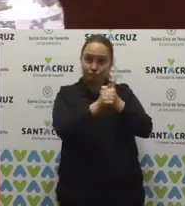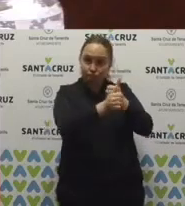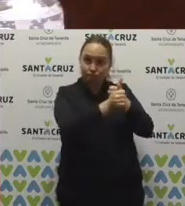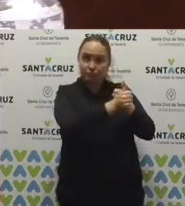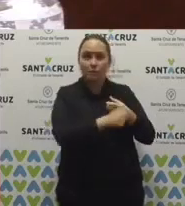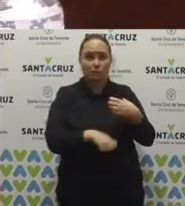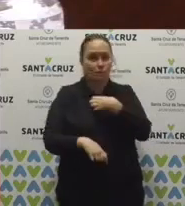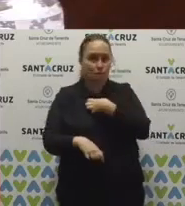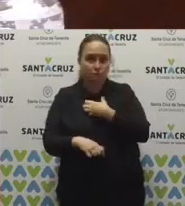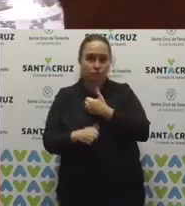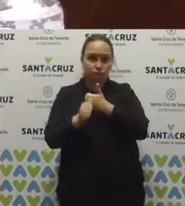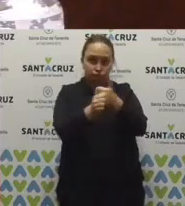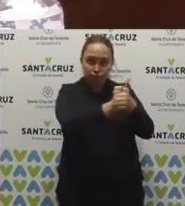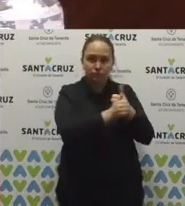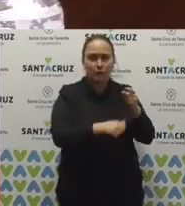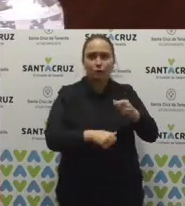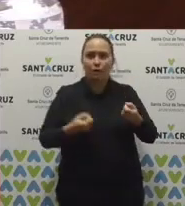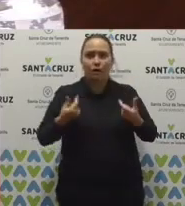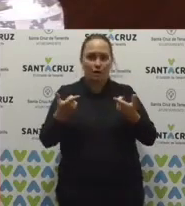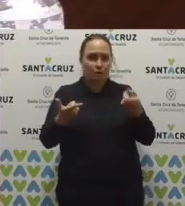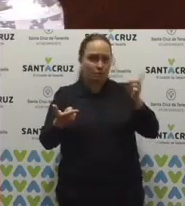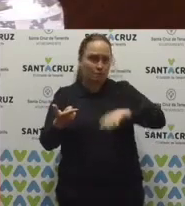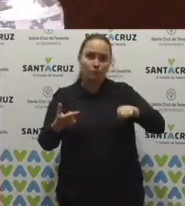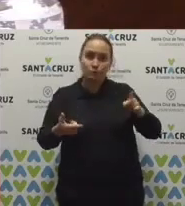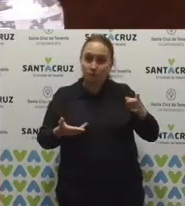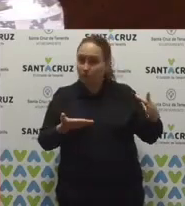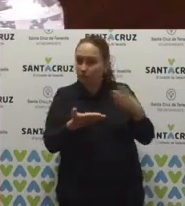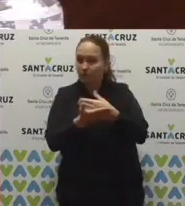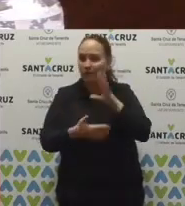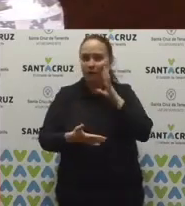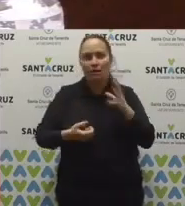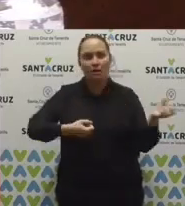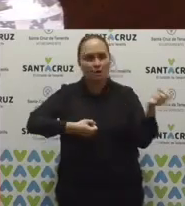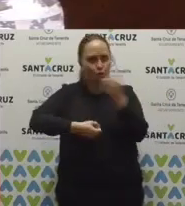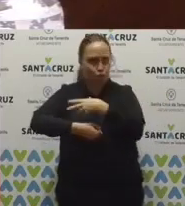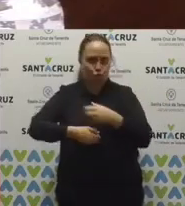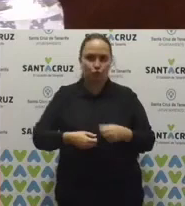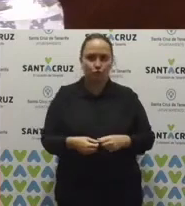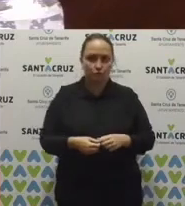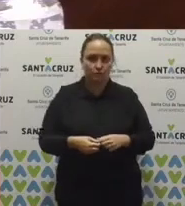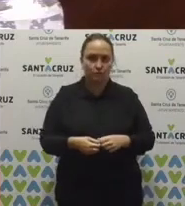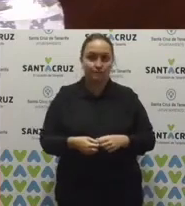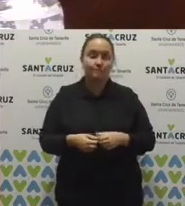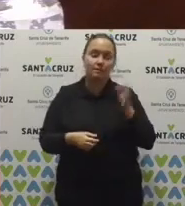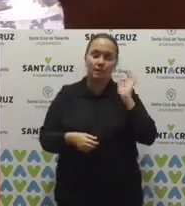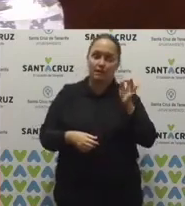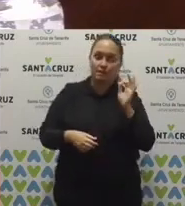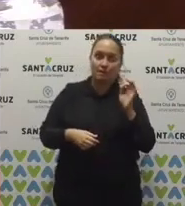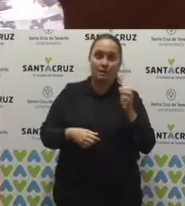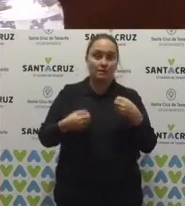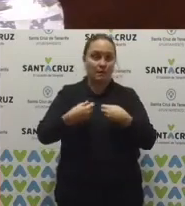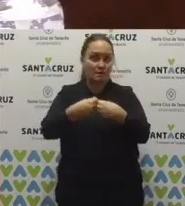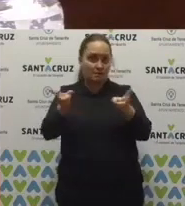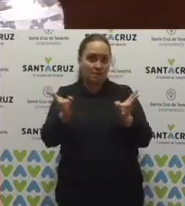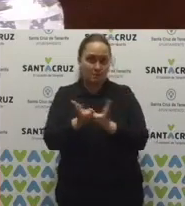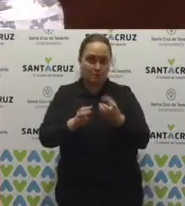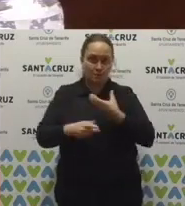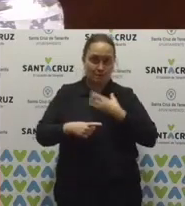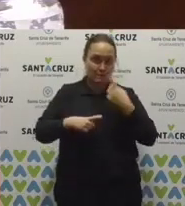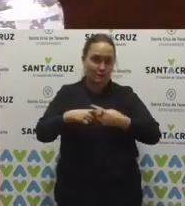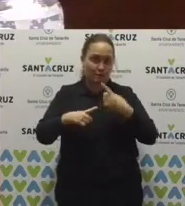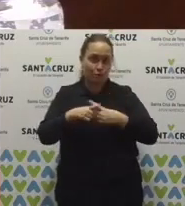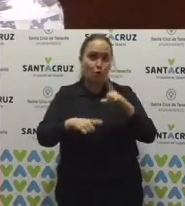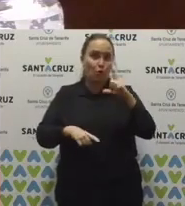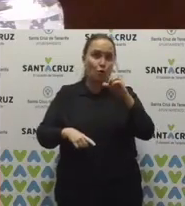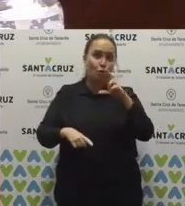es verdad que en el caso del mantenimiento de la piscina acidalio lorenzo la empresa